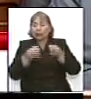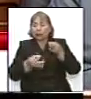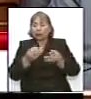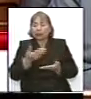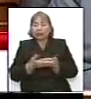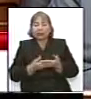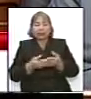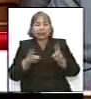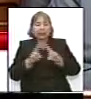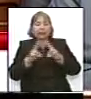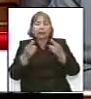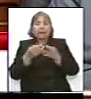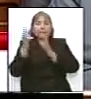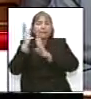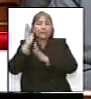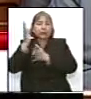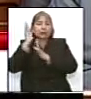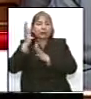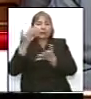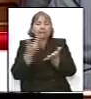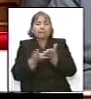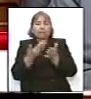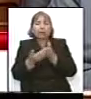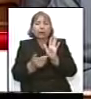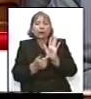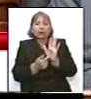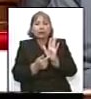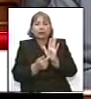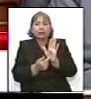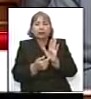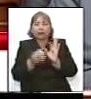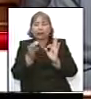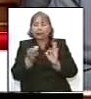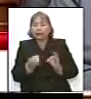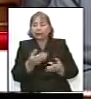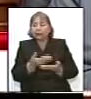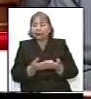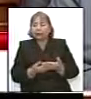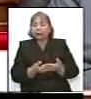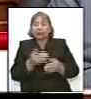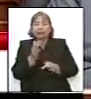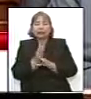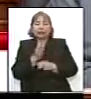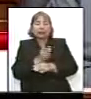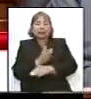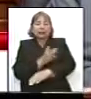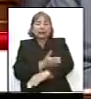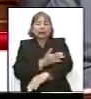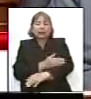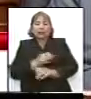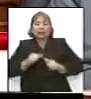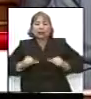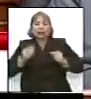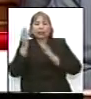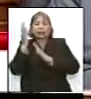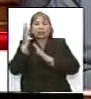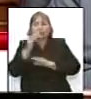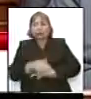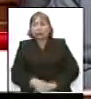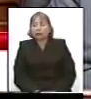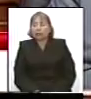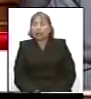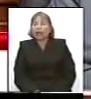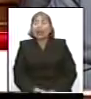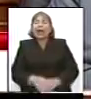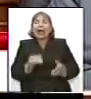se realizan exposiciones y muestras que principalmente se desarrollan en la sala de exposiciones,